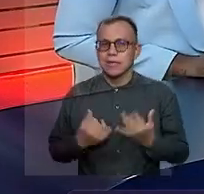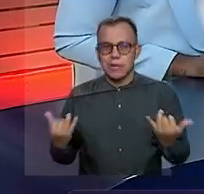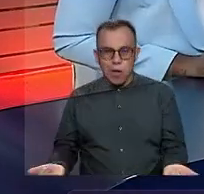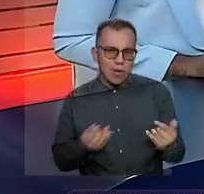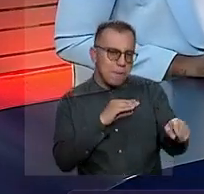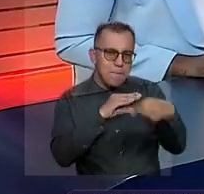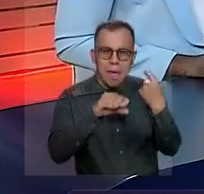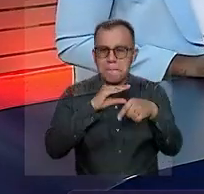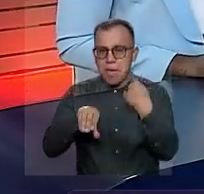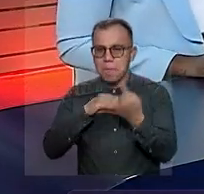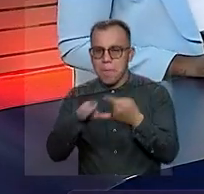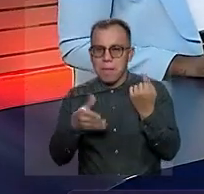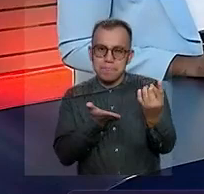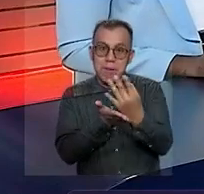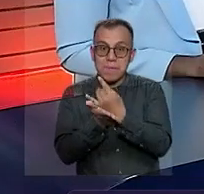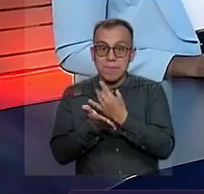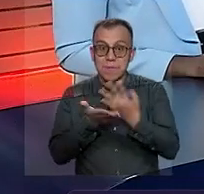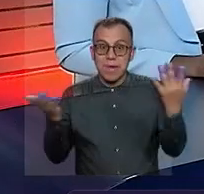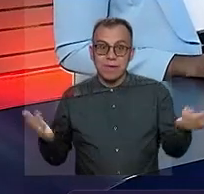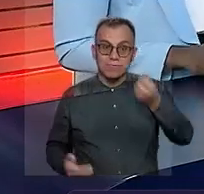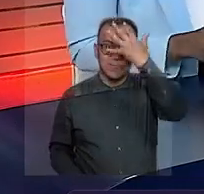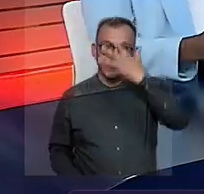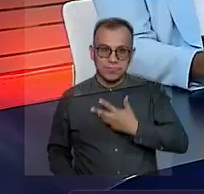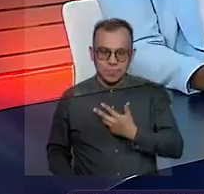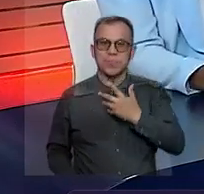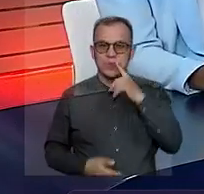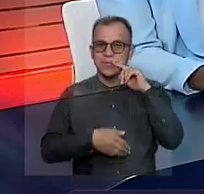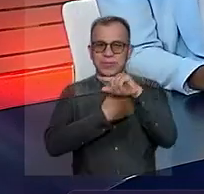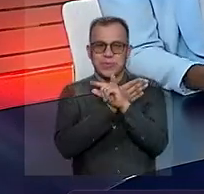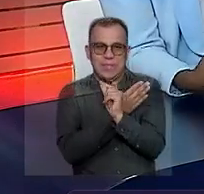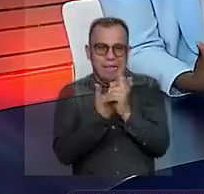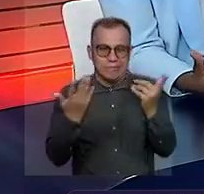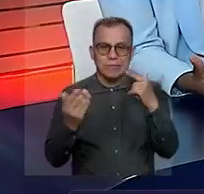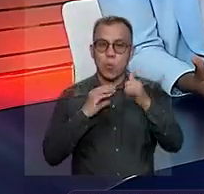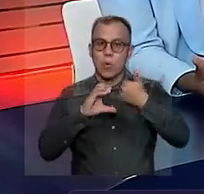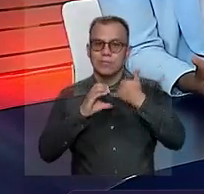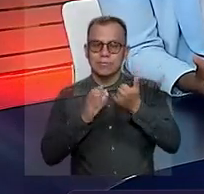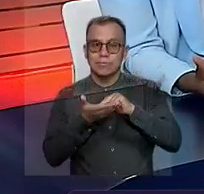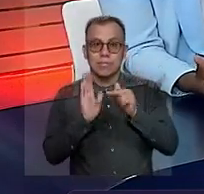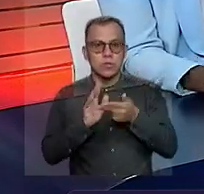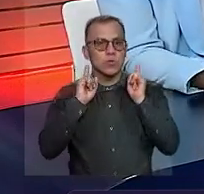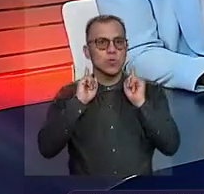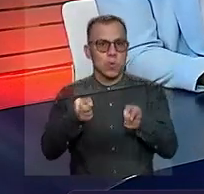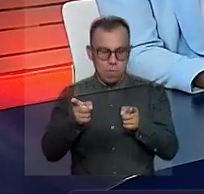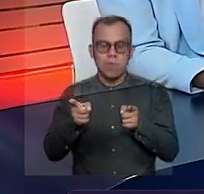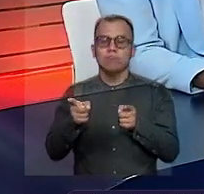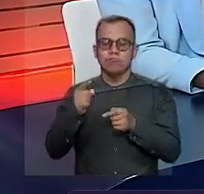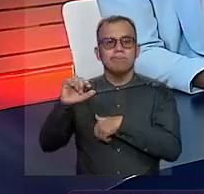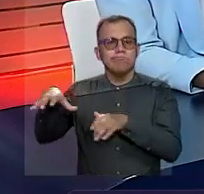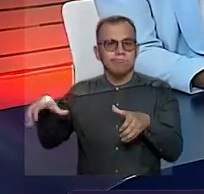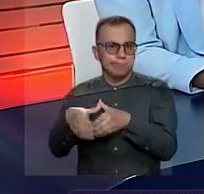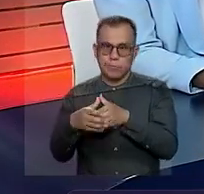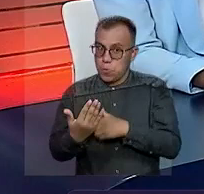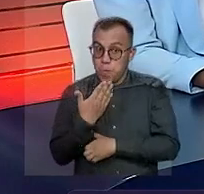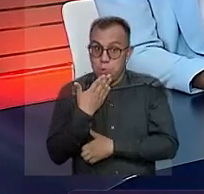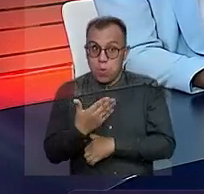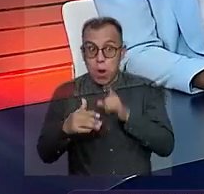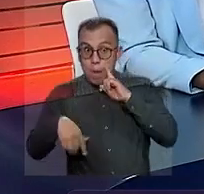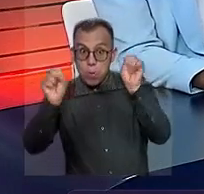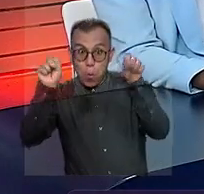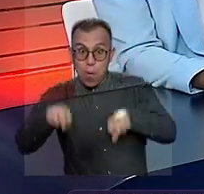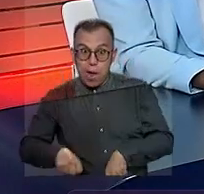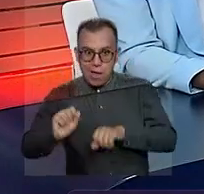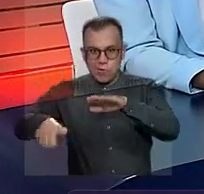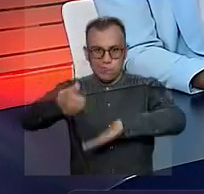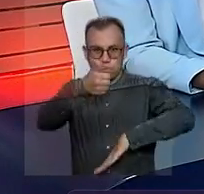esperamos todos sus mensajes a través de las redes sociales y bueno, recordemos que a pesar de que las autoridades no dieron el visto bueno para iniciar